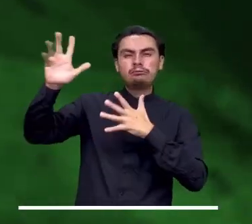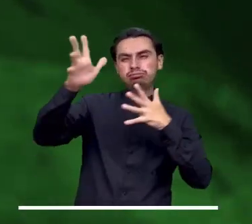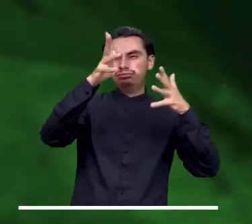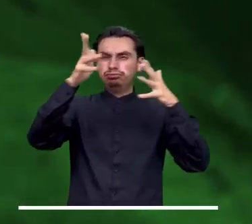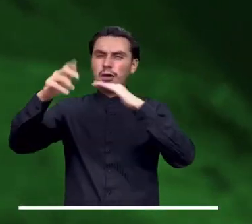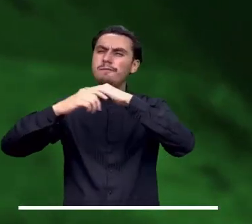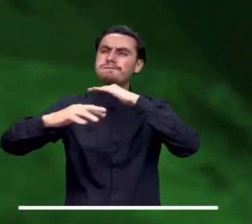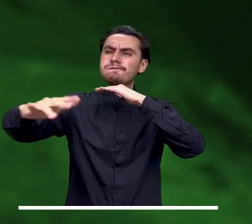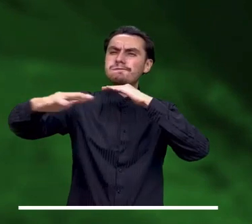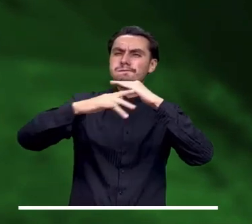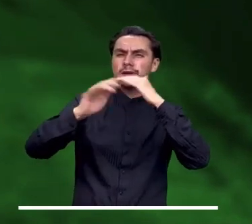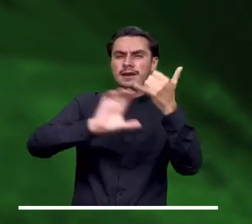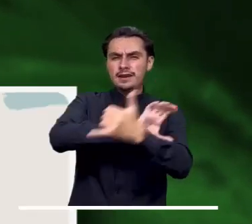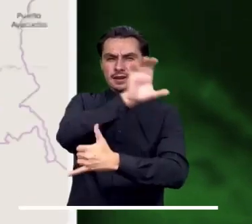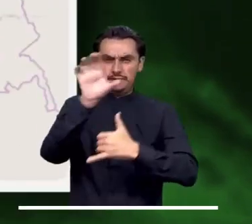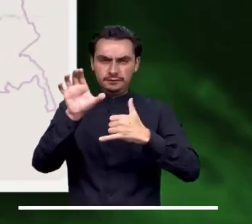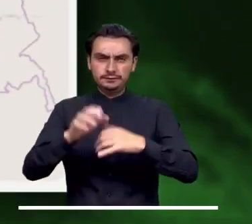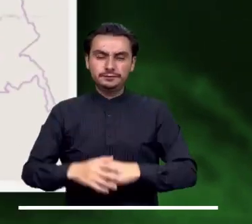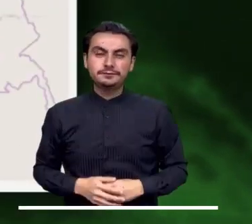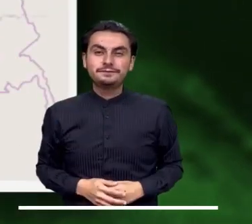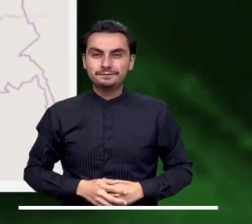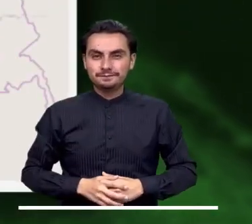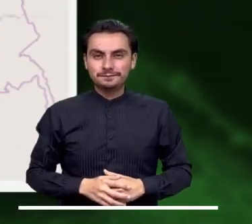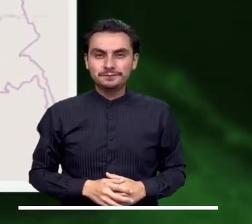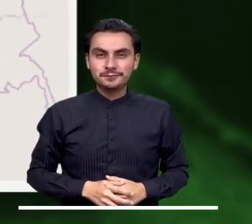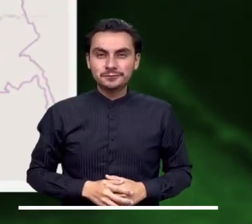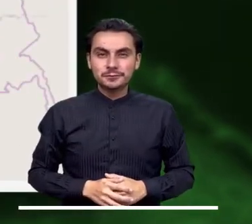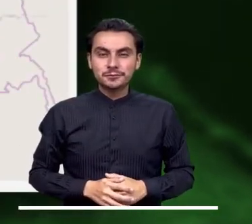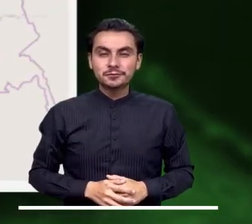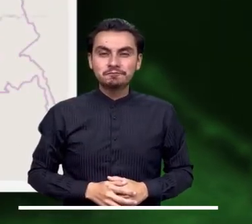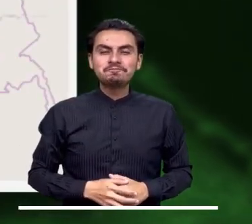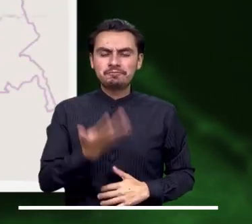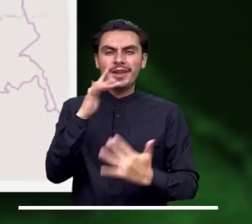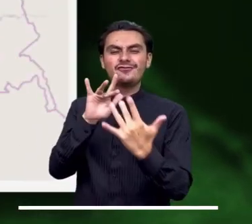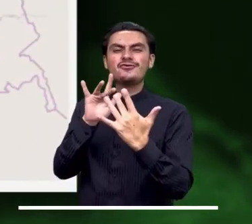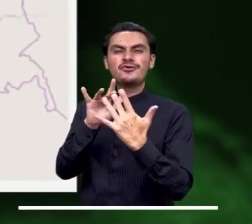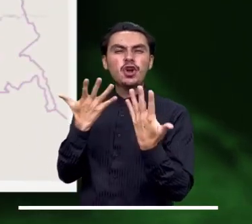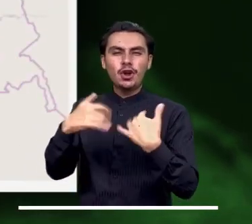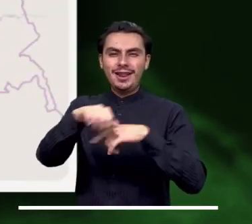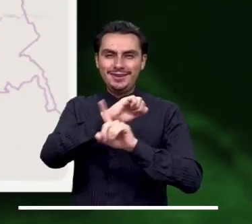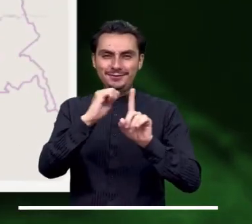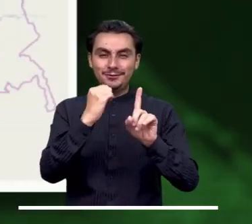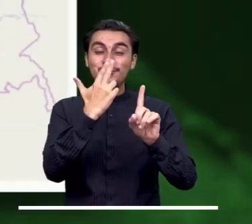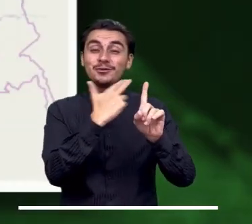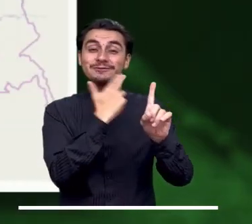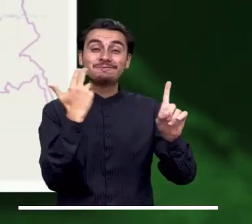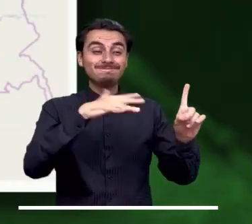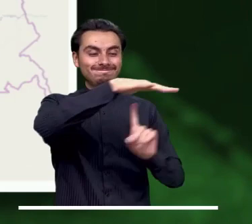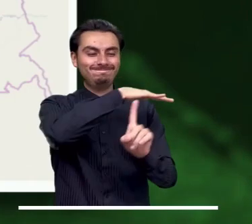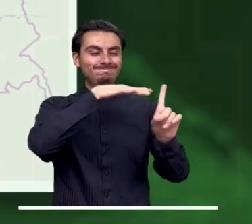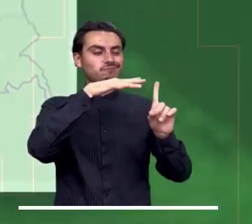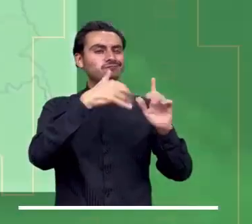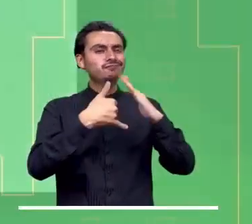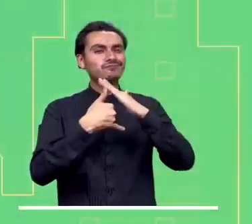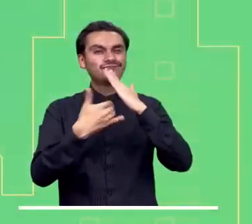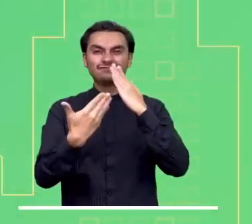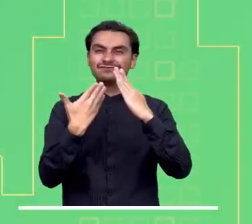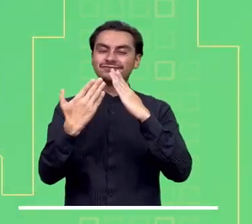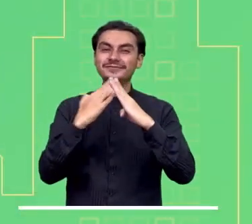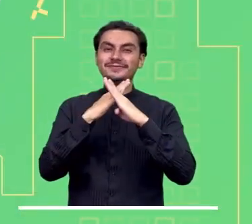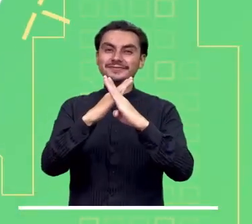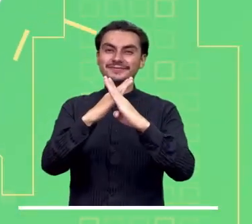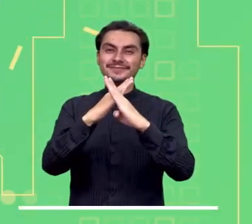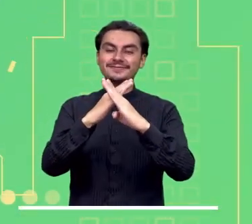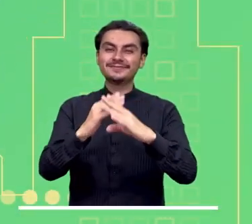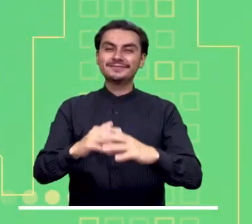Posibilidad de ocurrencia de deslizamientos de tierra en zonas inestables del Caribe, el Pacífico, los Andes, la Orinoquía y Caquetá.